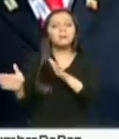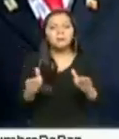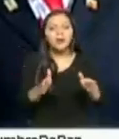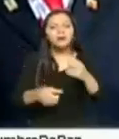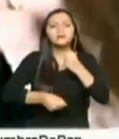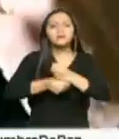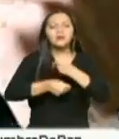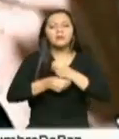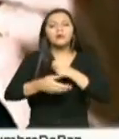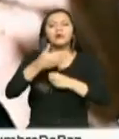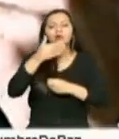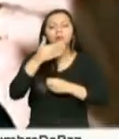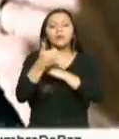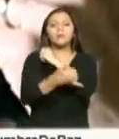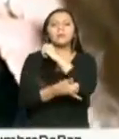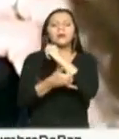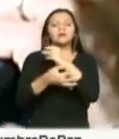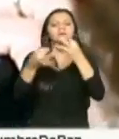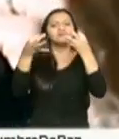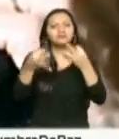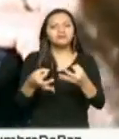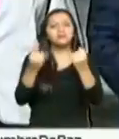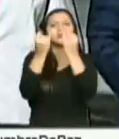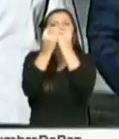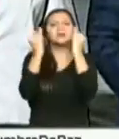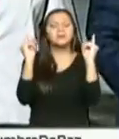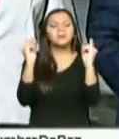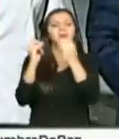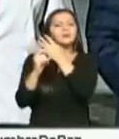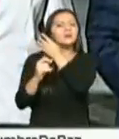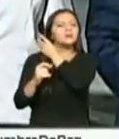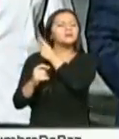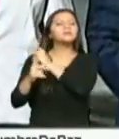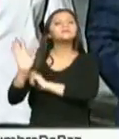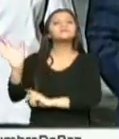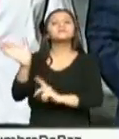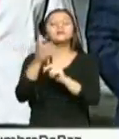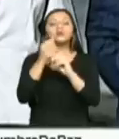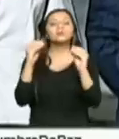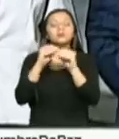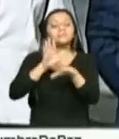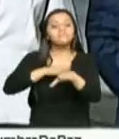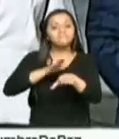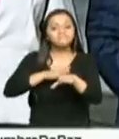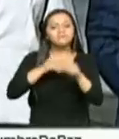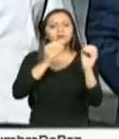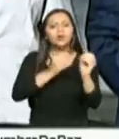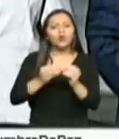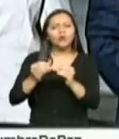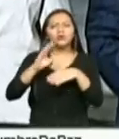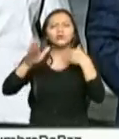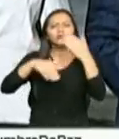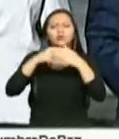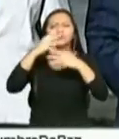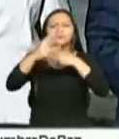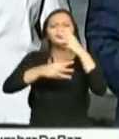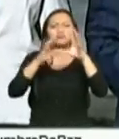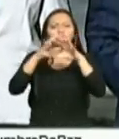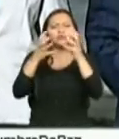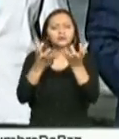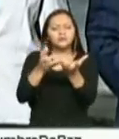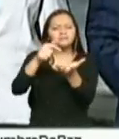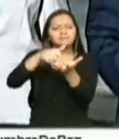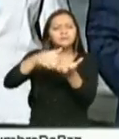coordinada entre países soberanos, independientes, para lograr, insisto, un orden mundial mucho más